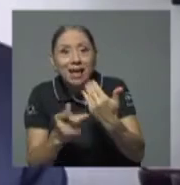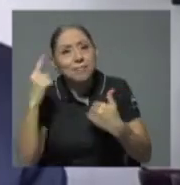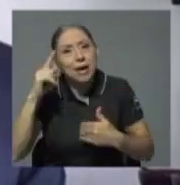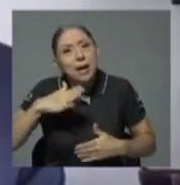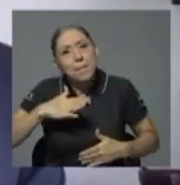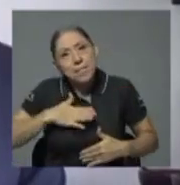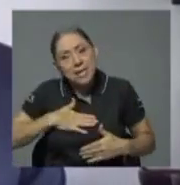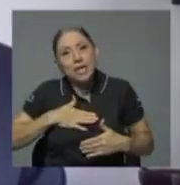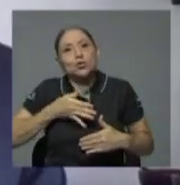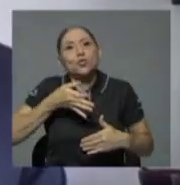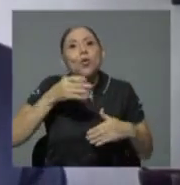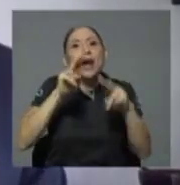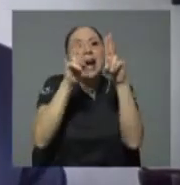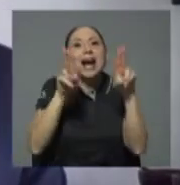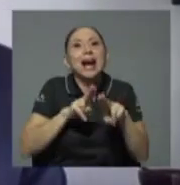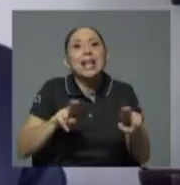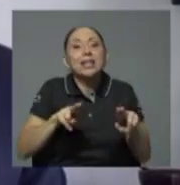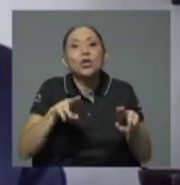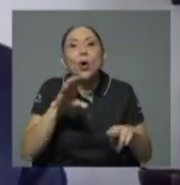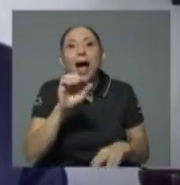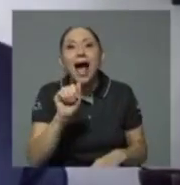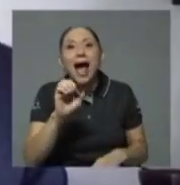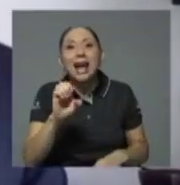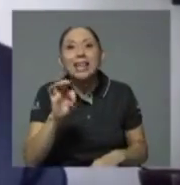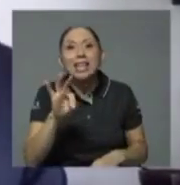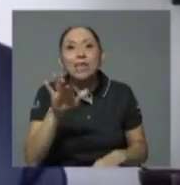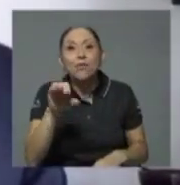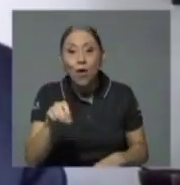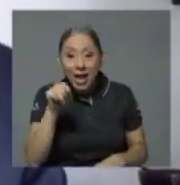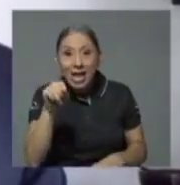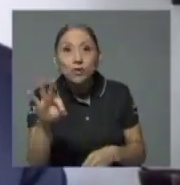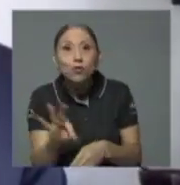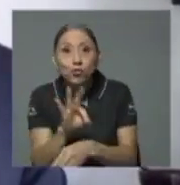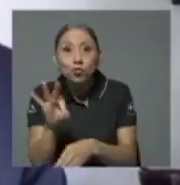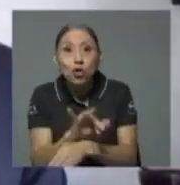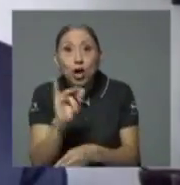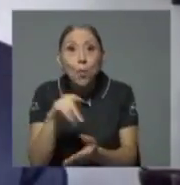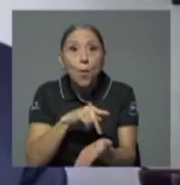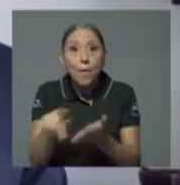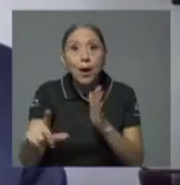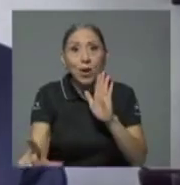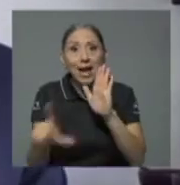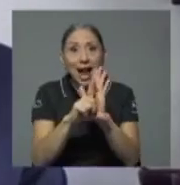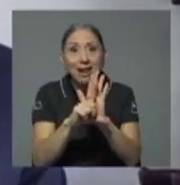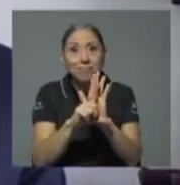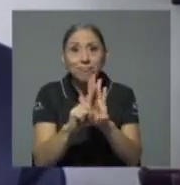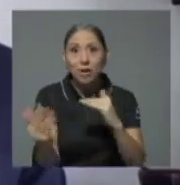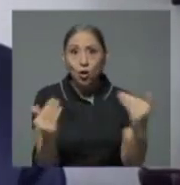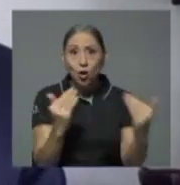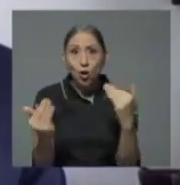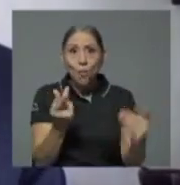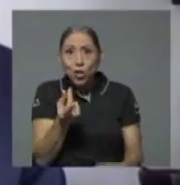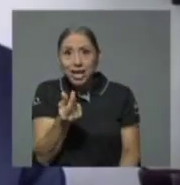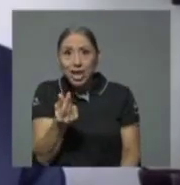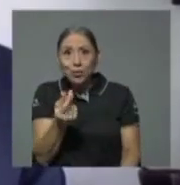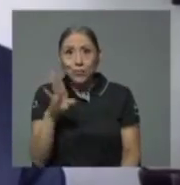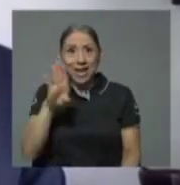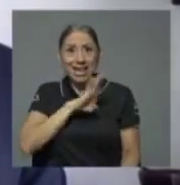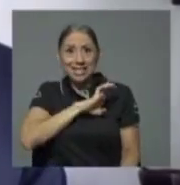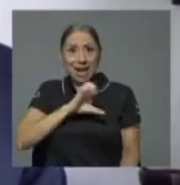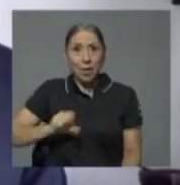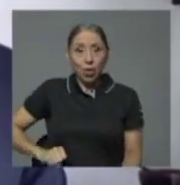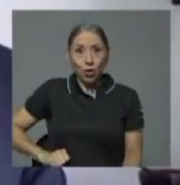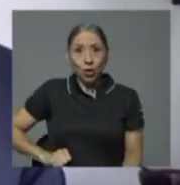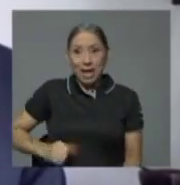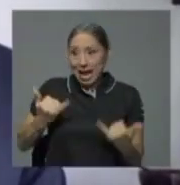un medio de pago legal, como dinero en El Salvador, y en estos días pues ya